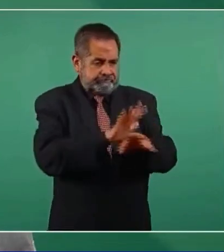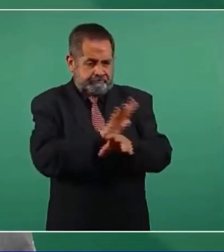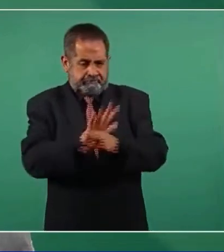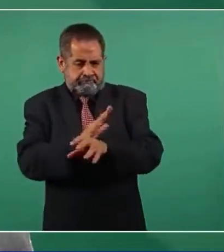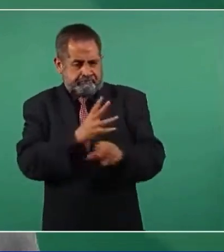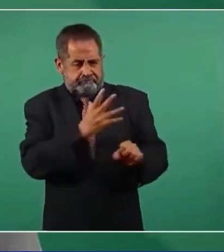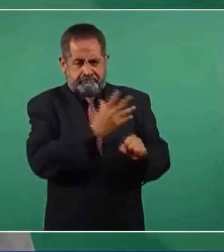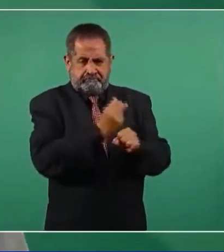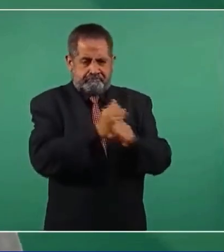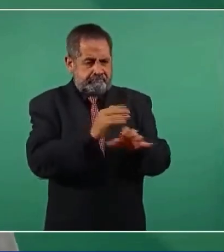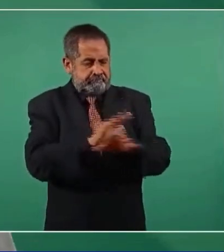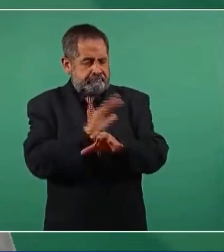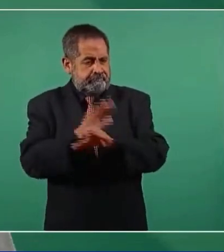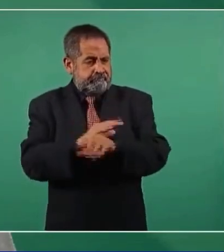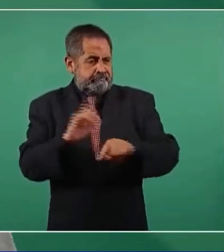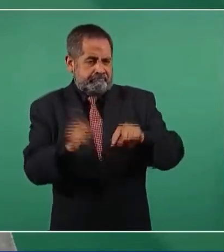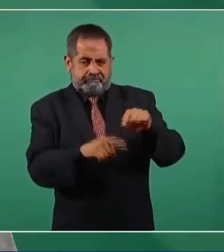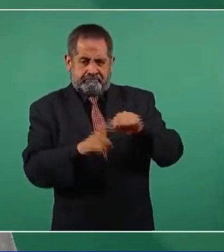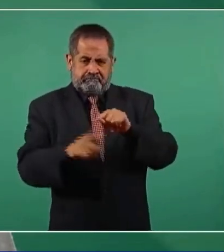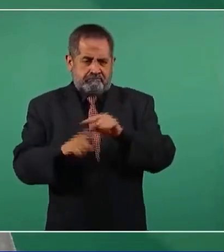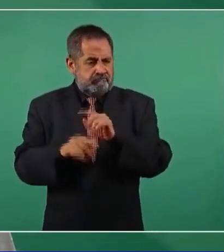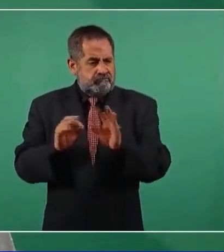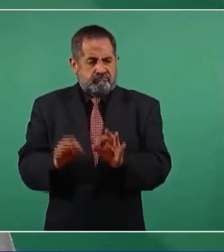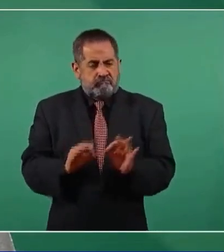limpiar el Poder Judicial